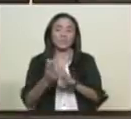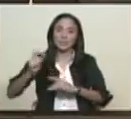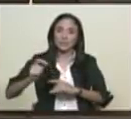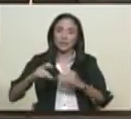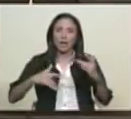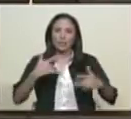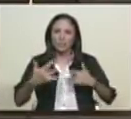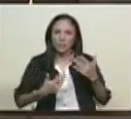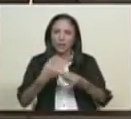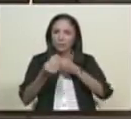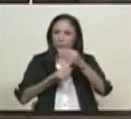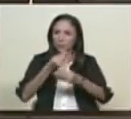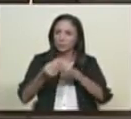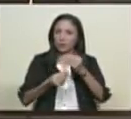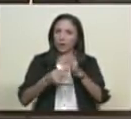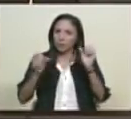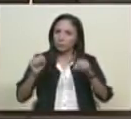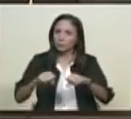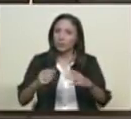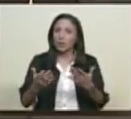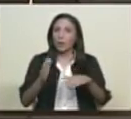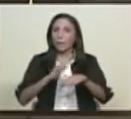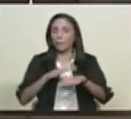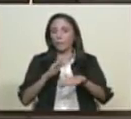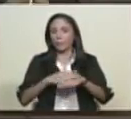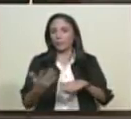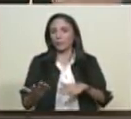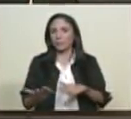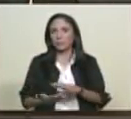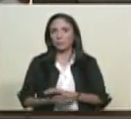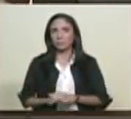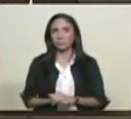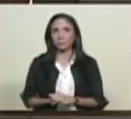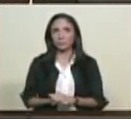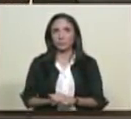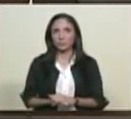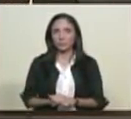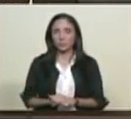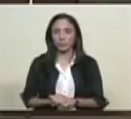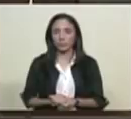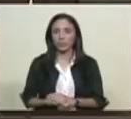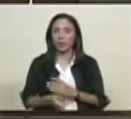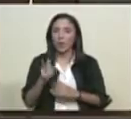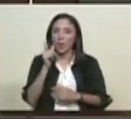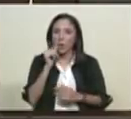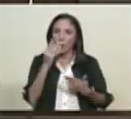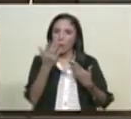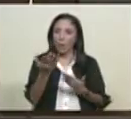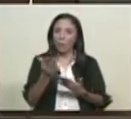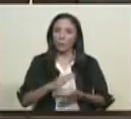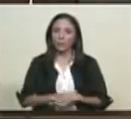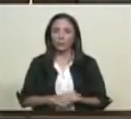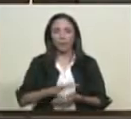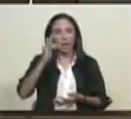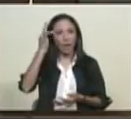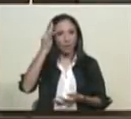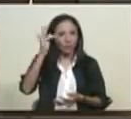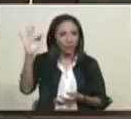necesarias. Presidente del Poder Ciudadano, doctor Tarek William Saab, fiscal